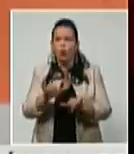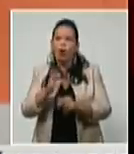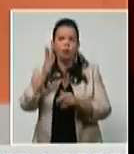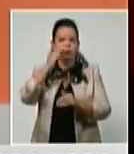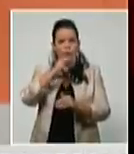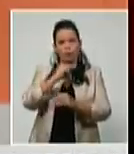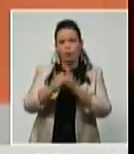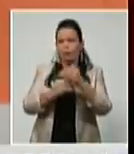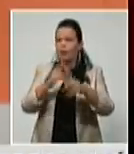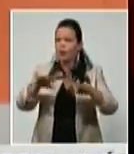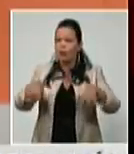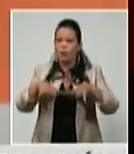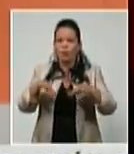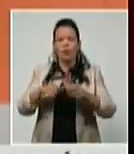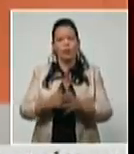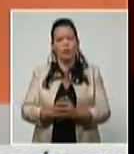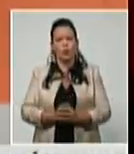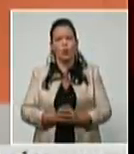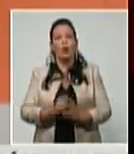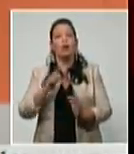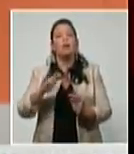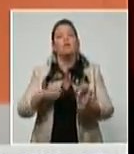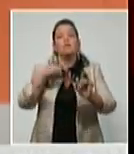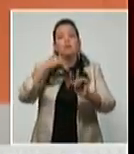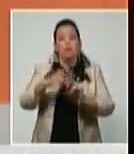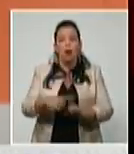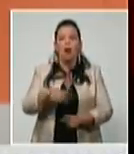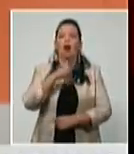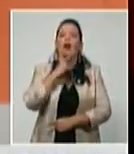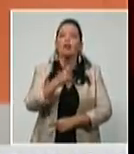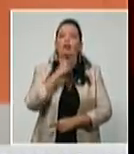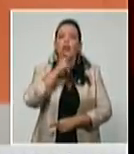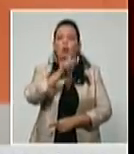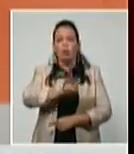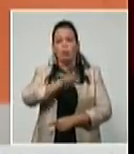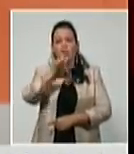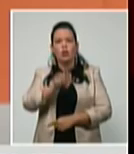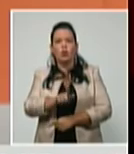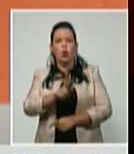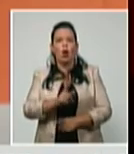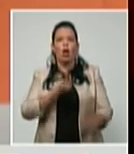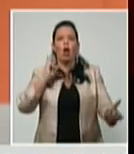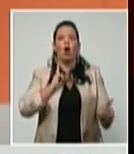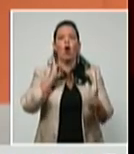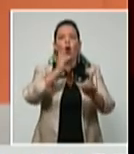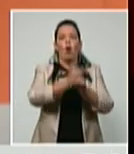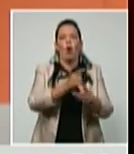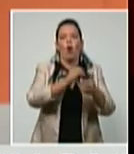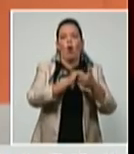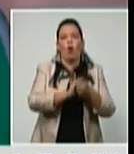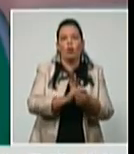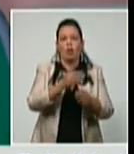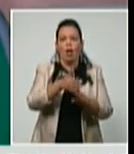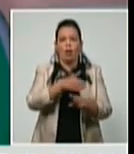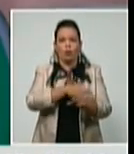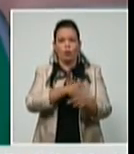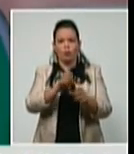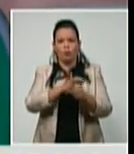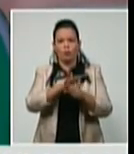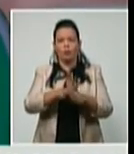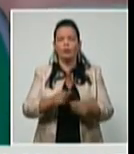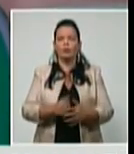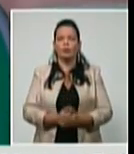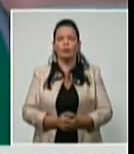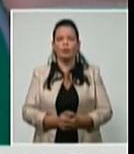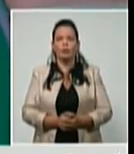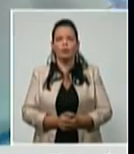acciones. Y los contactos de estos pacientes también, de los casos confirmados, se han estudiado. Entre los positivos